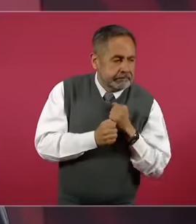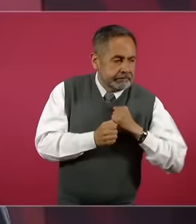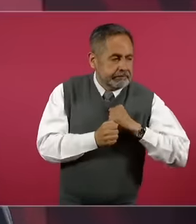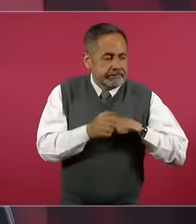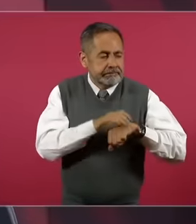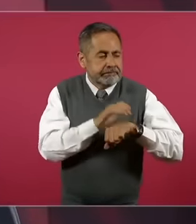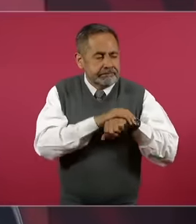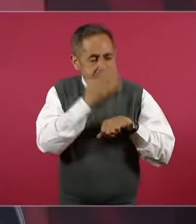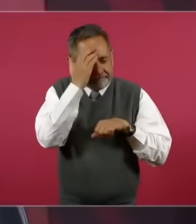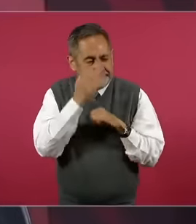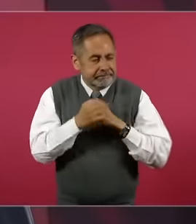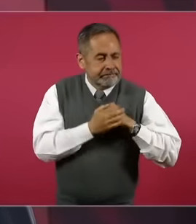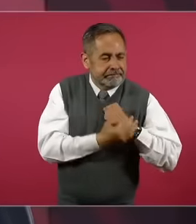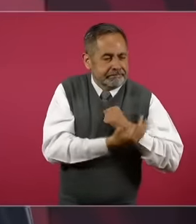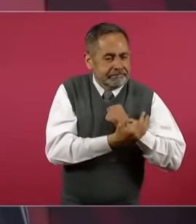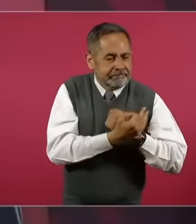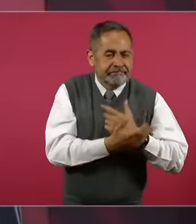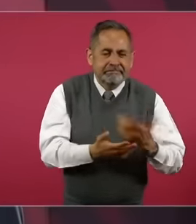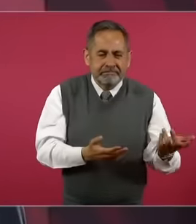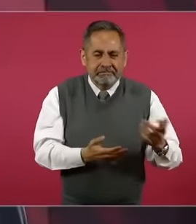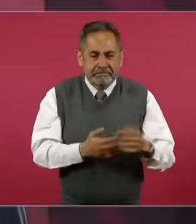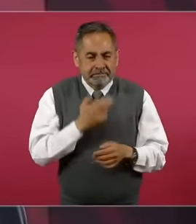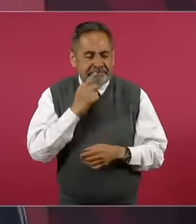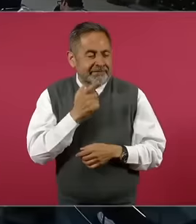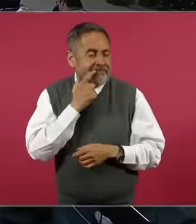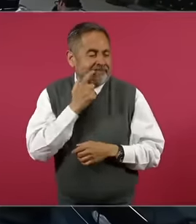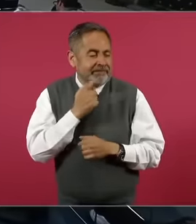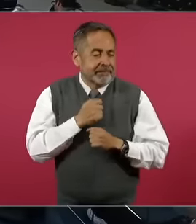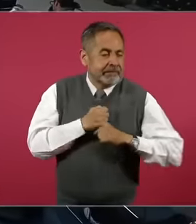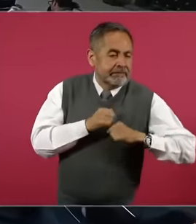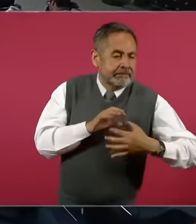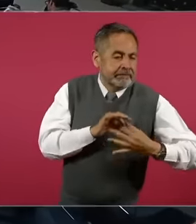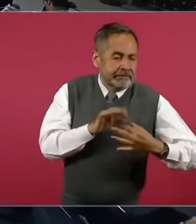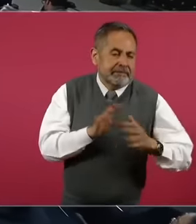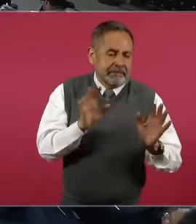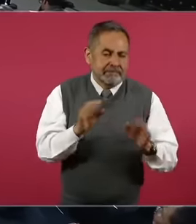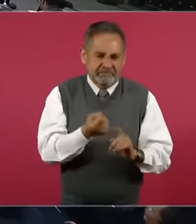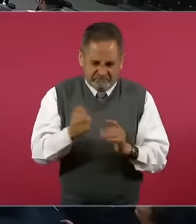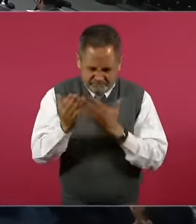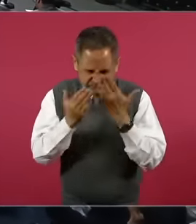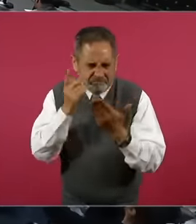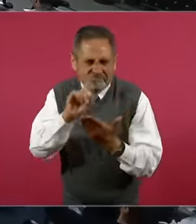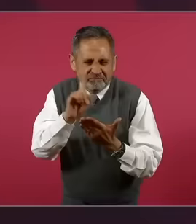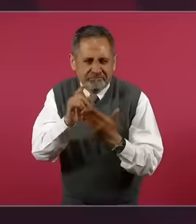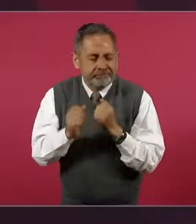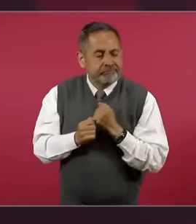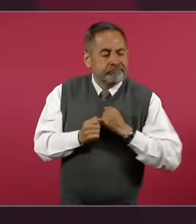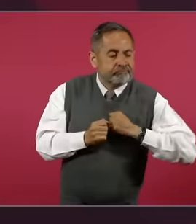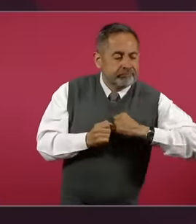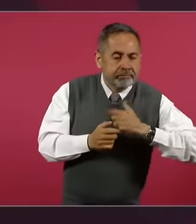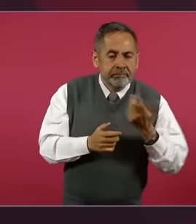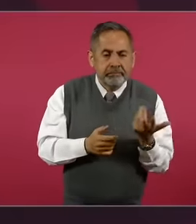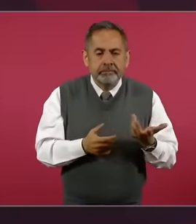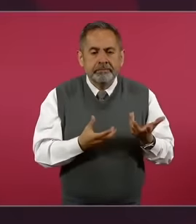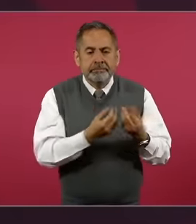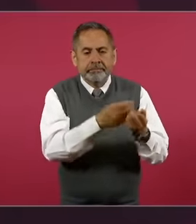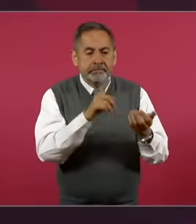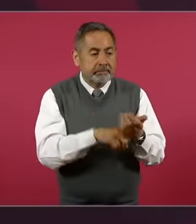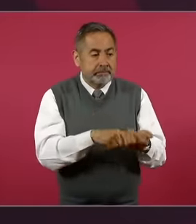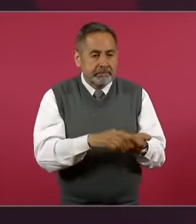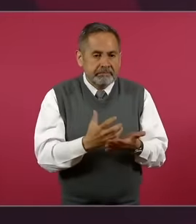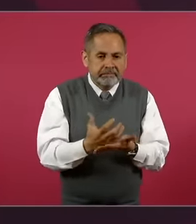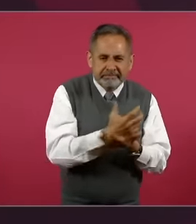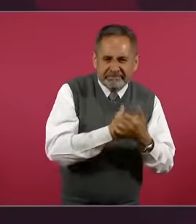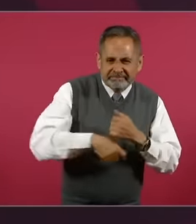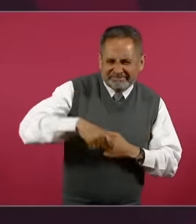influencia, de los mejores del mundo. Y así también se convirtieron en los abogados más ricos